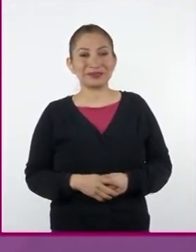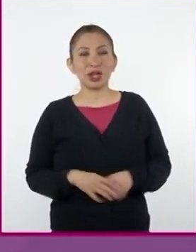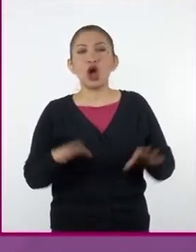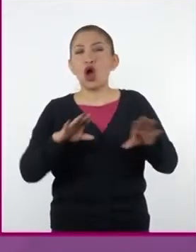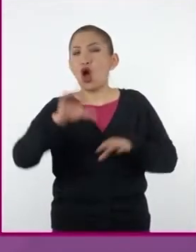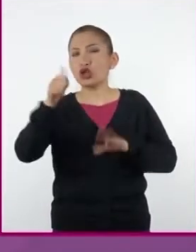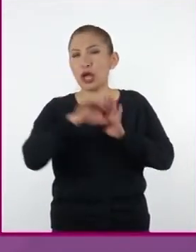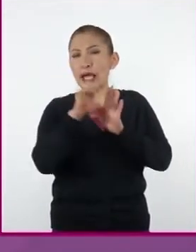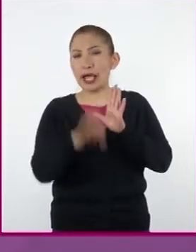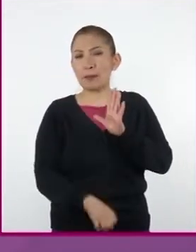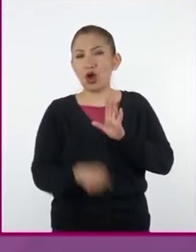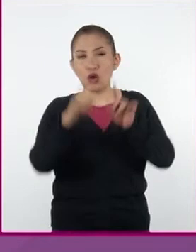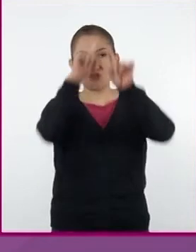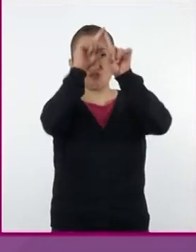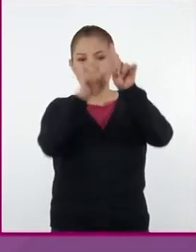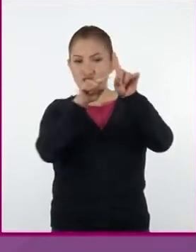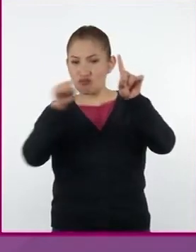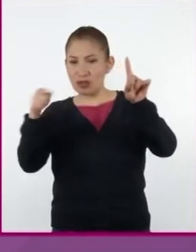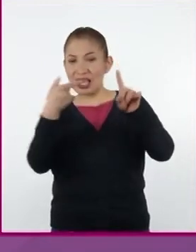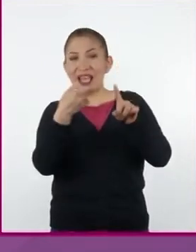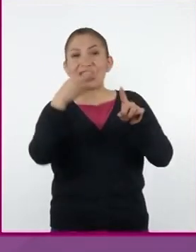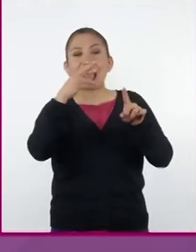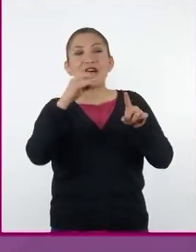Veamos otro ejemplo de graficación.